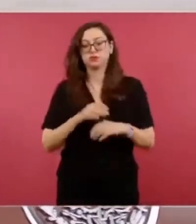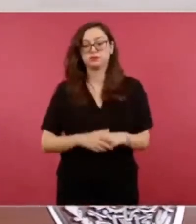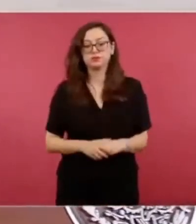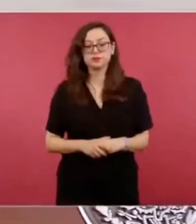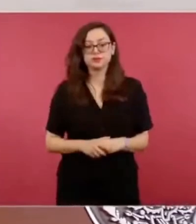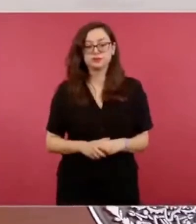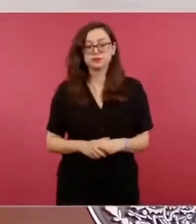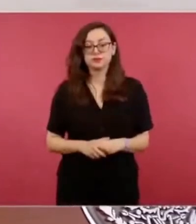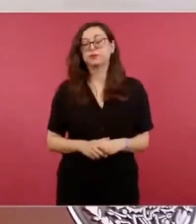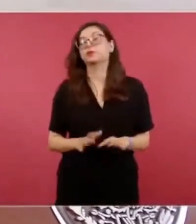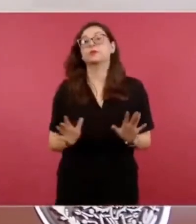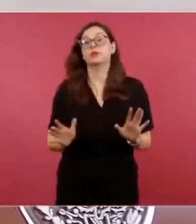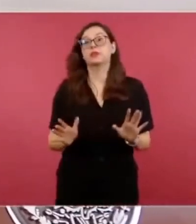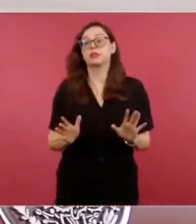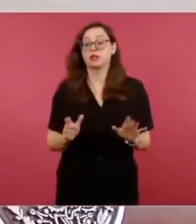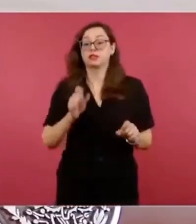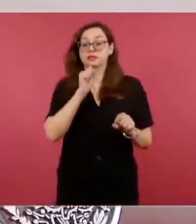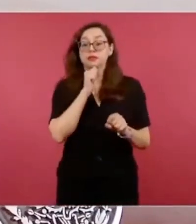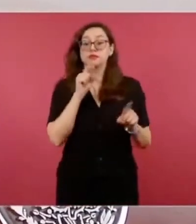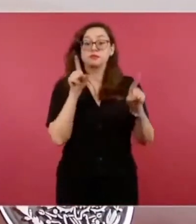seguro